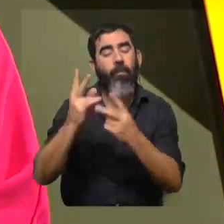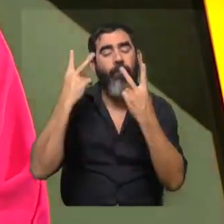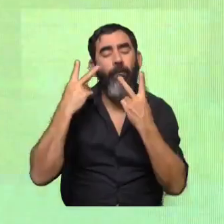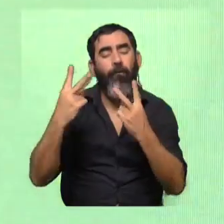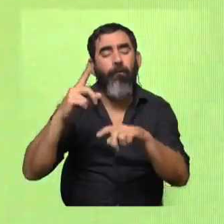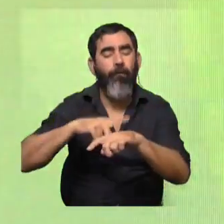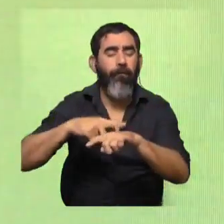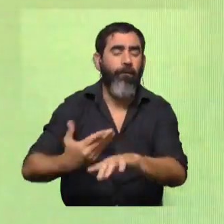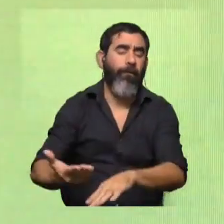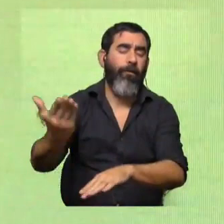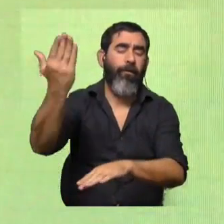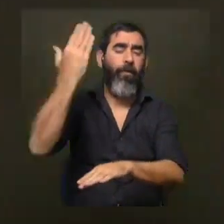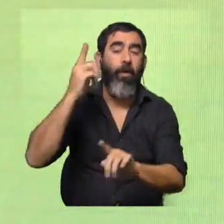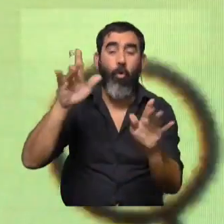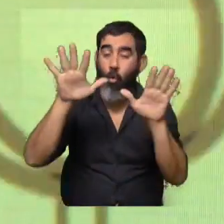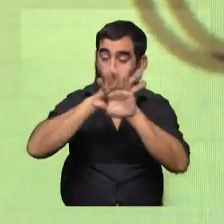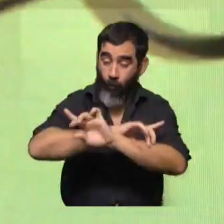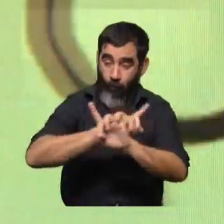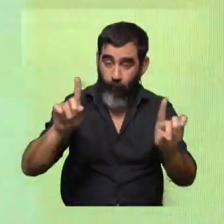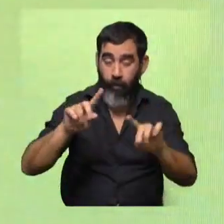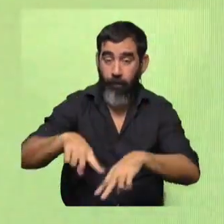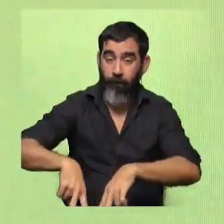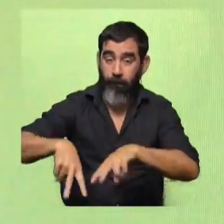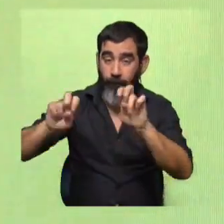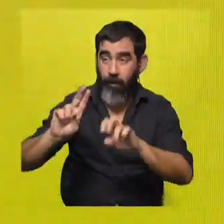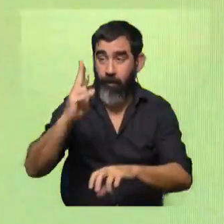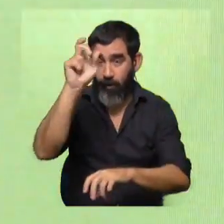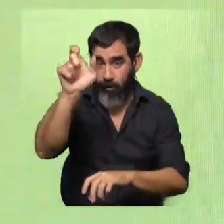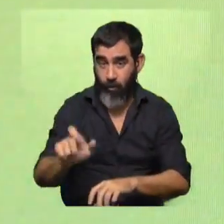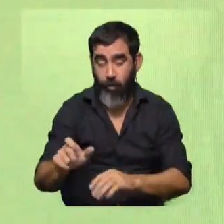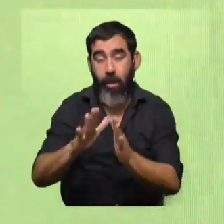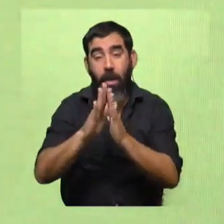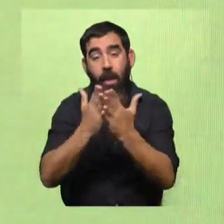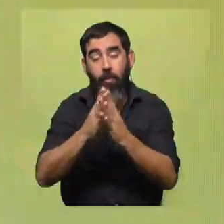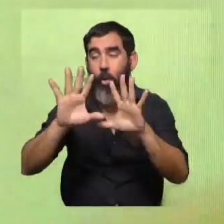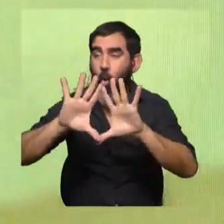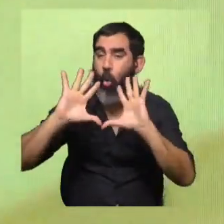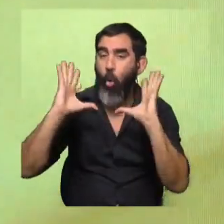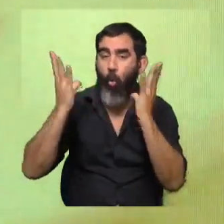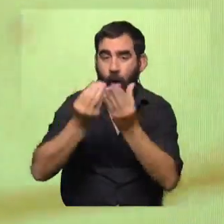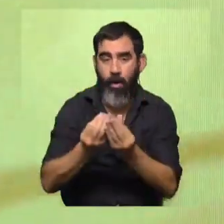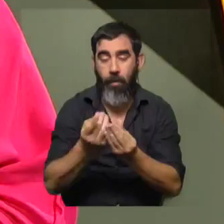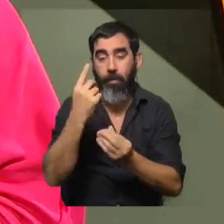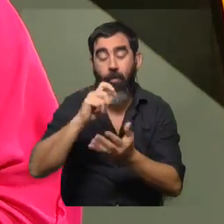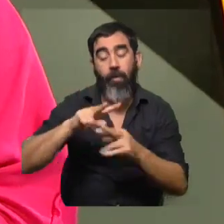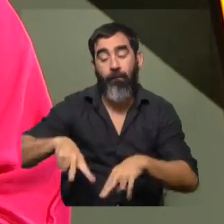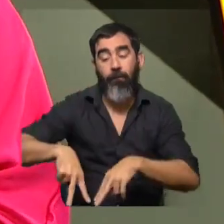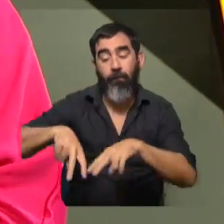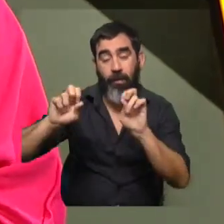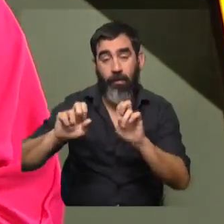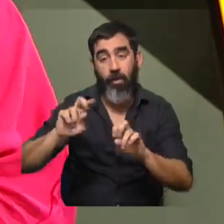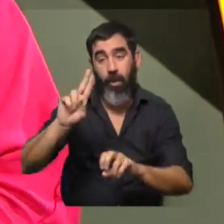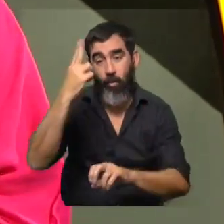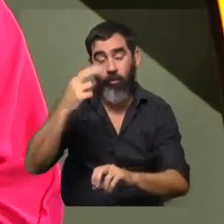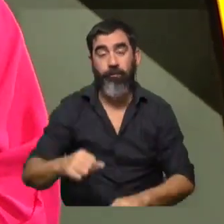Dani, simplemente para que nadie se confunda, estamos hablando de investigadores uruguayos. Si bien el libro es un poco global por lo que te voy siguiendo. Ángeles Beri es palinólogo,